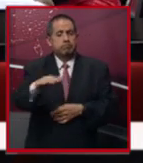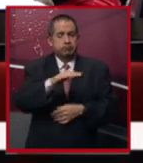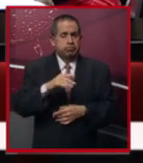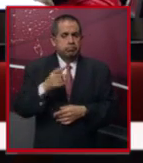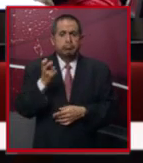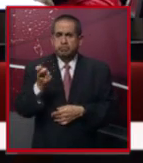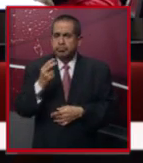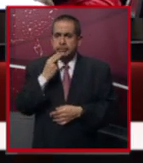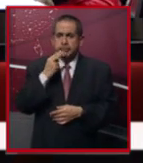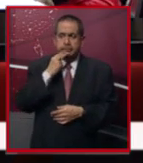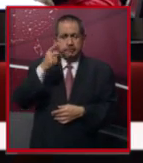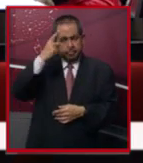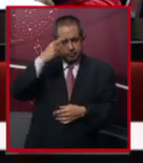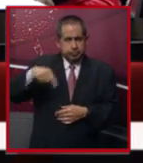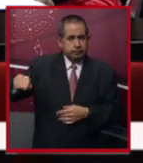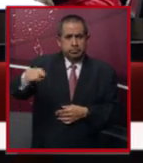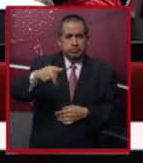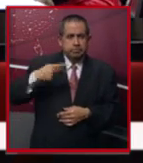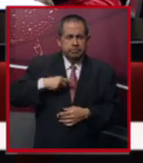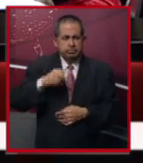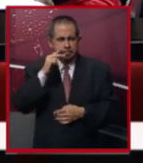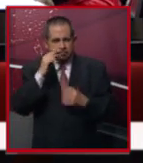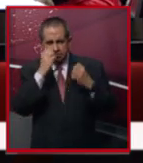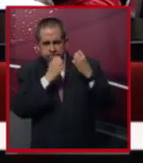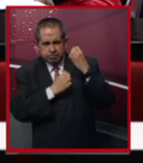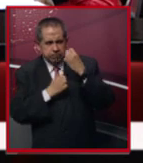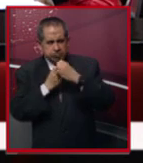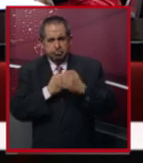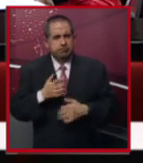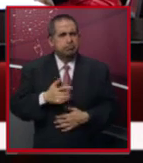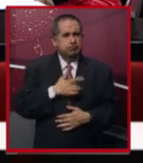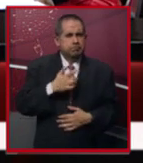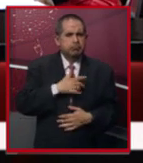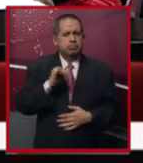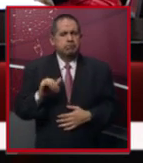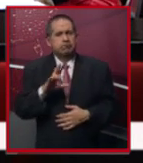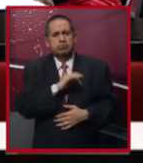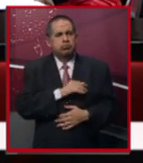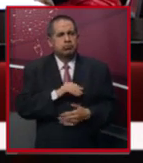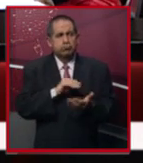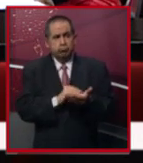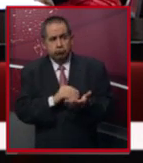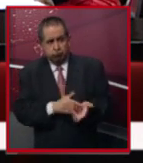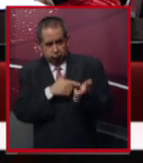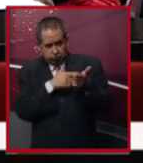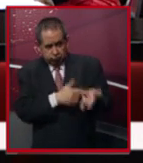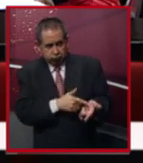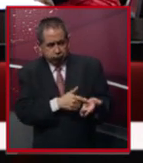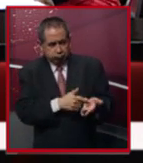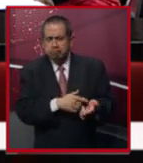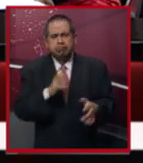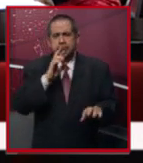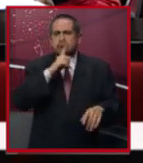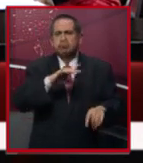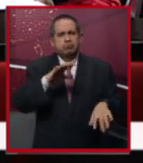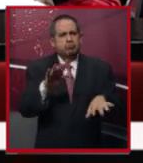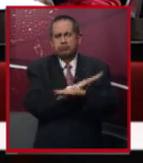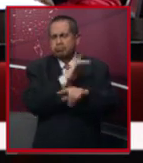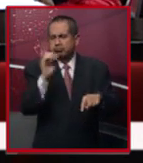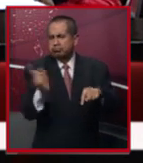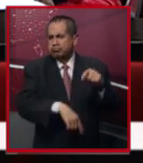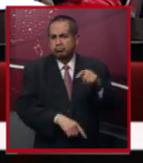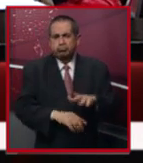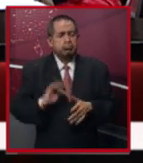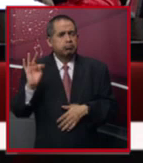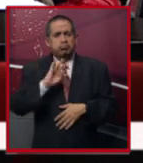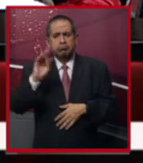la herramienta del pueblo para evaluar y el ejercicio de evaluar y, en su caso, cambiar a gobernantes, aquellos